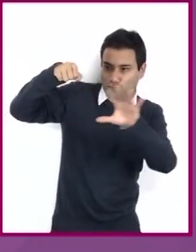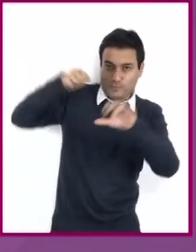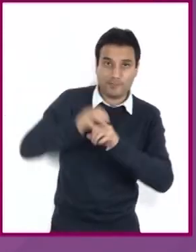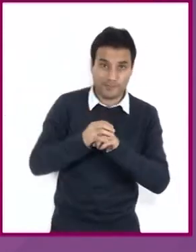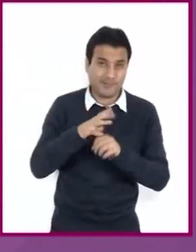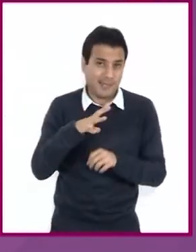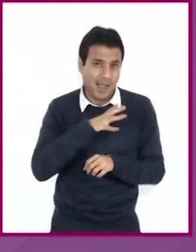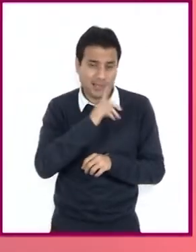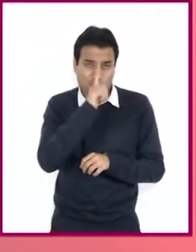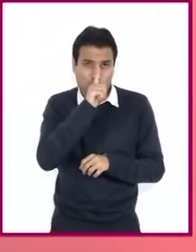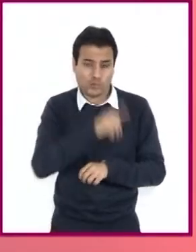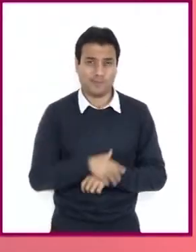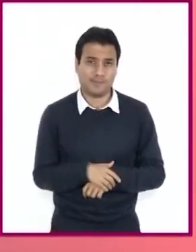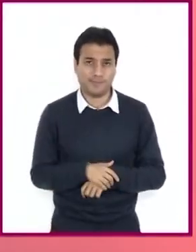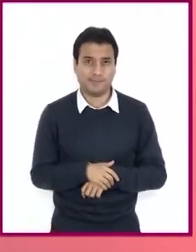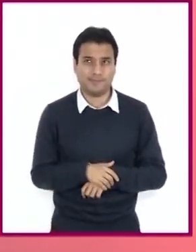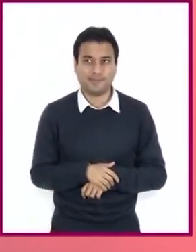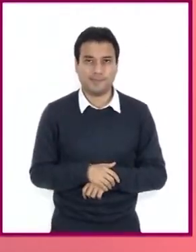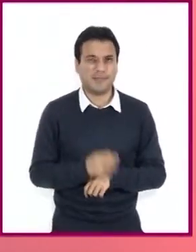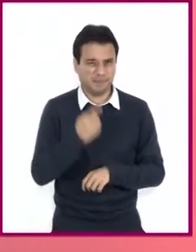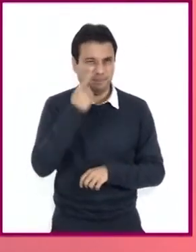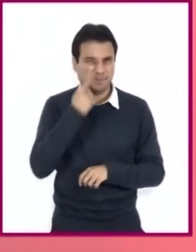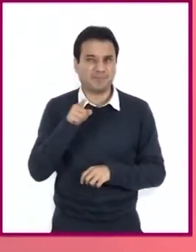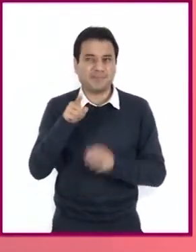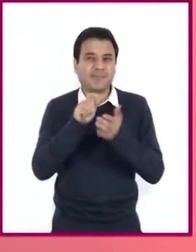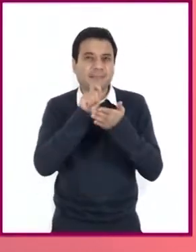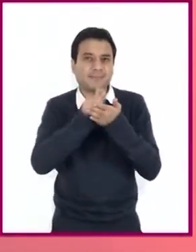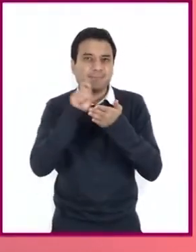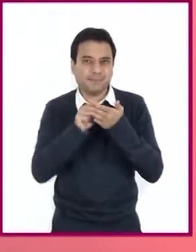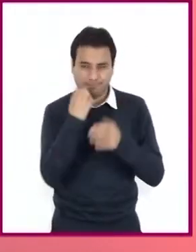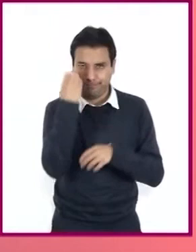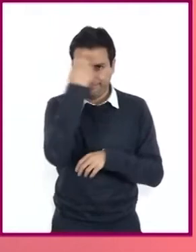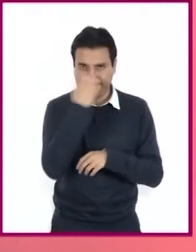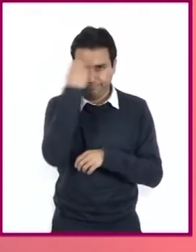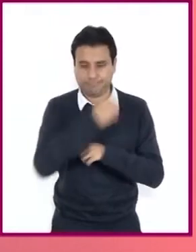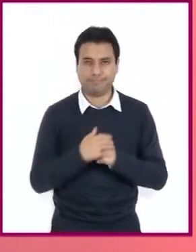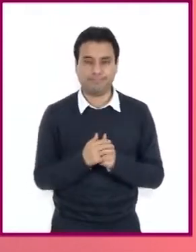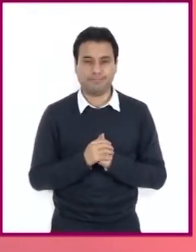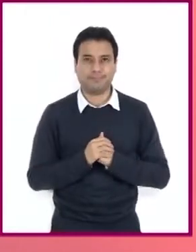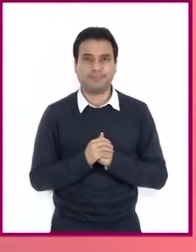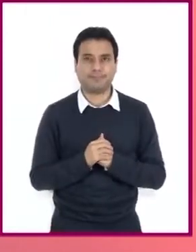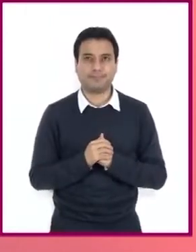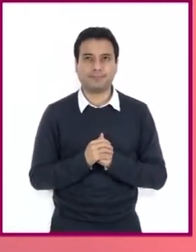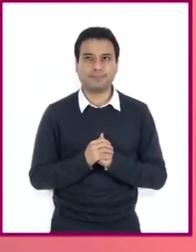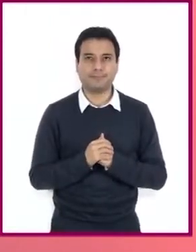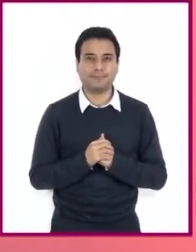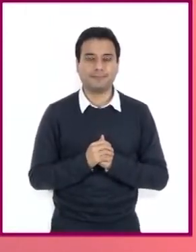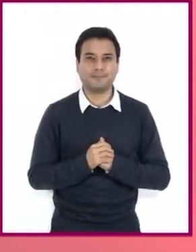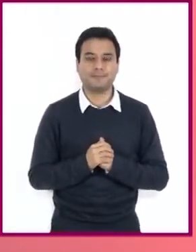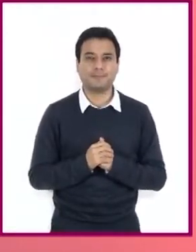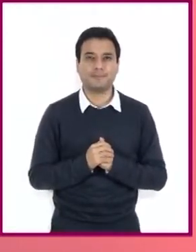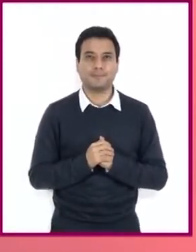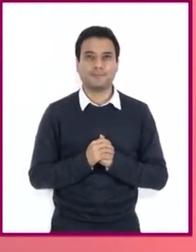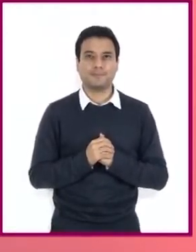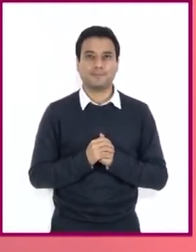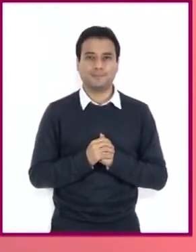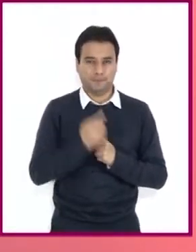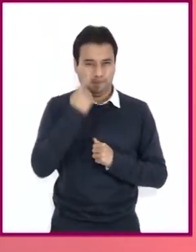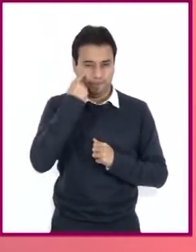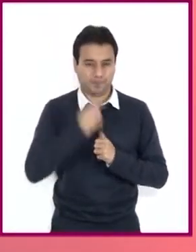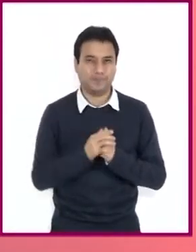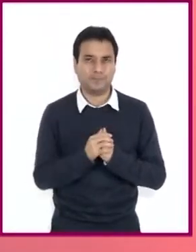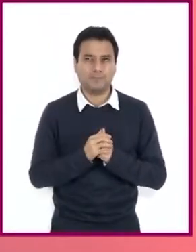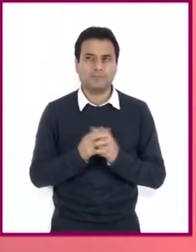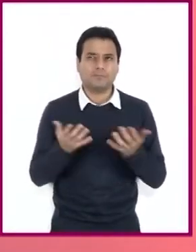en línea recta. Analicemos estas notas de observación para identificar los elementos que la componen. Primero,